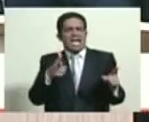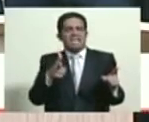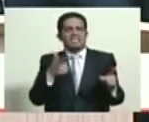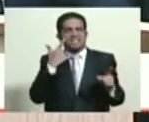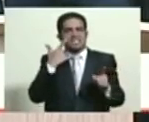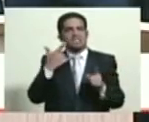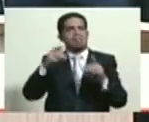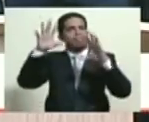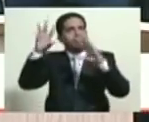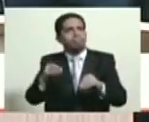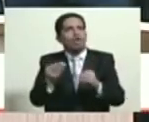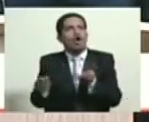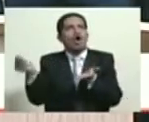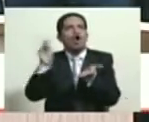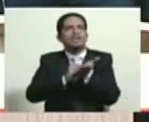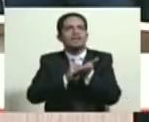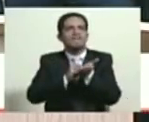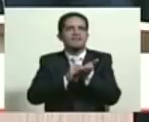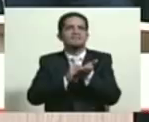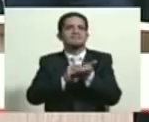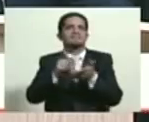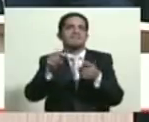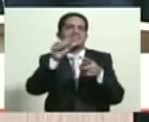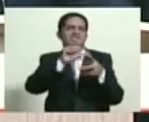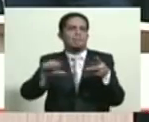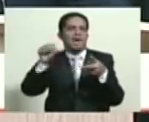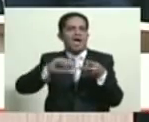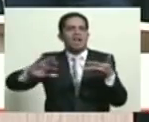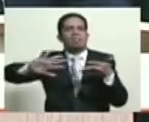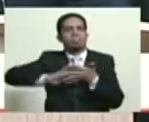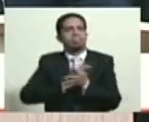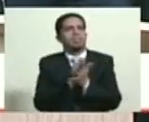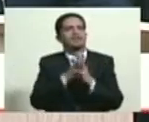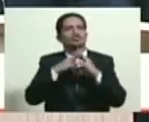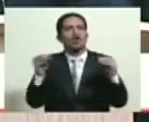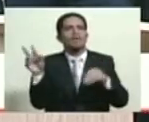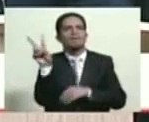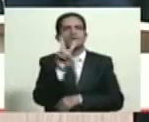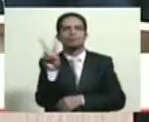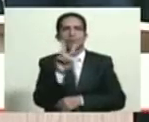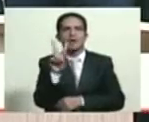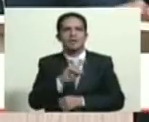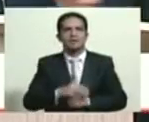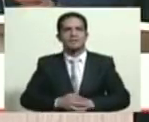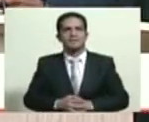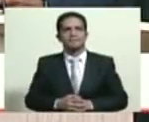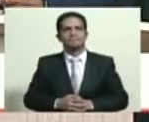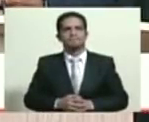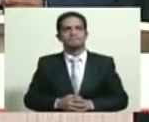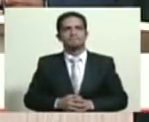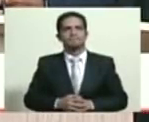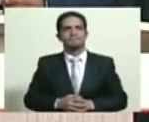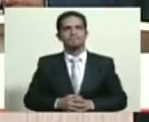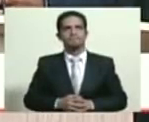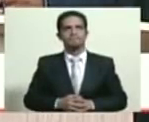iba a dejar sin electricidad por semanas a toda Venezuela. Así que